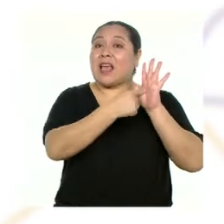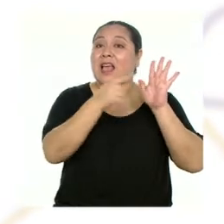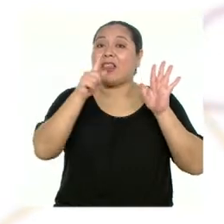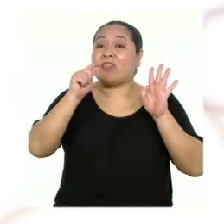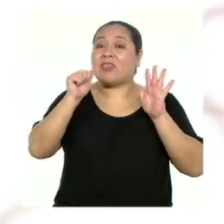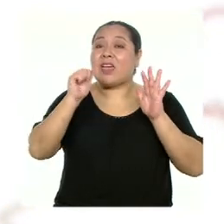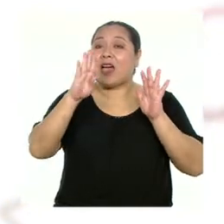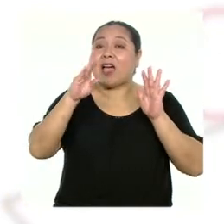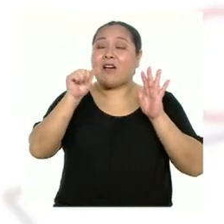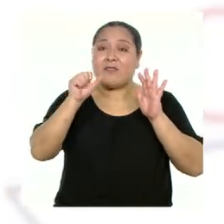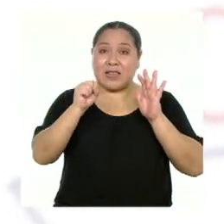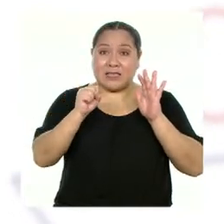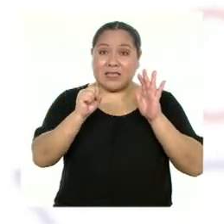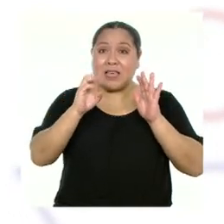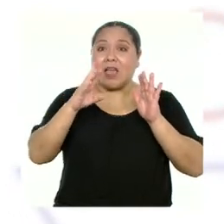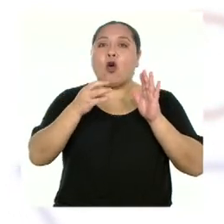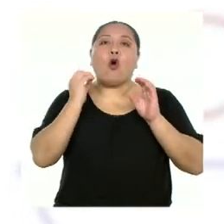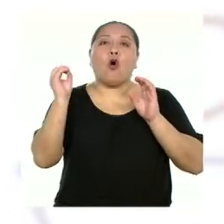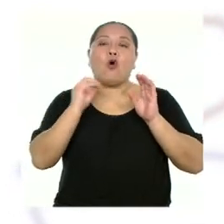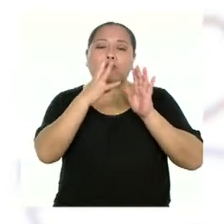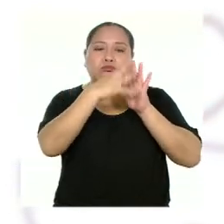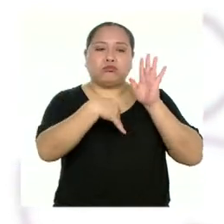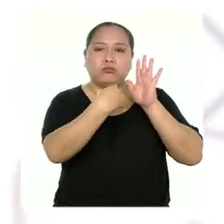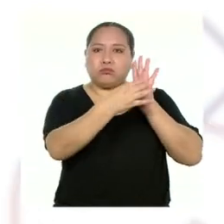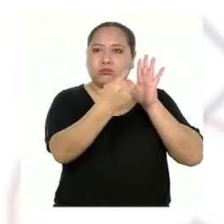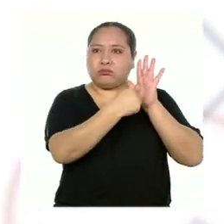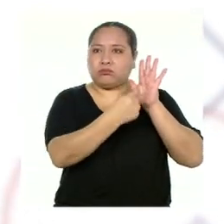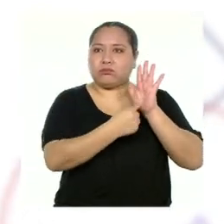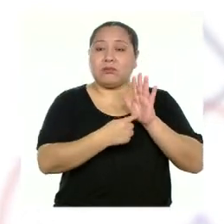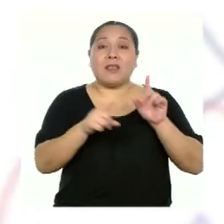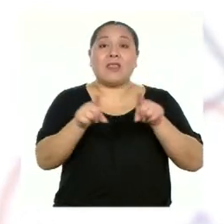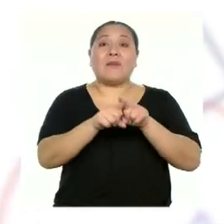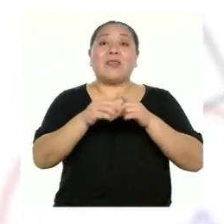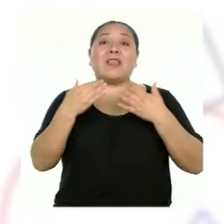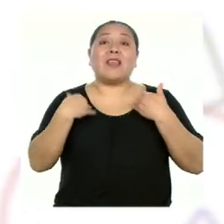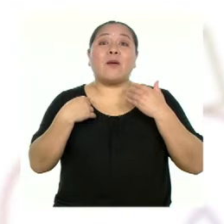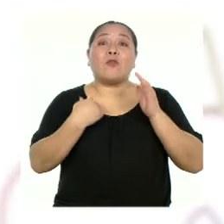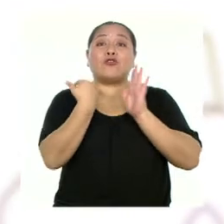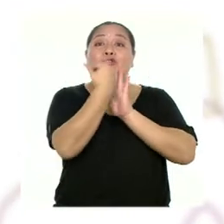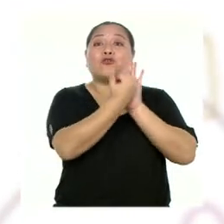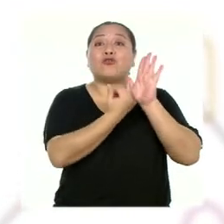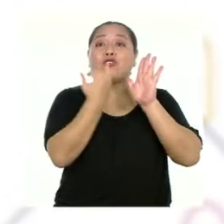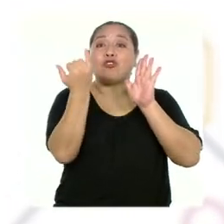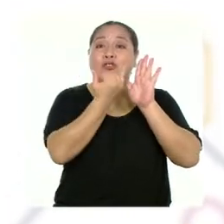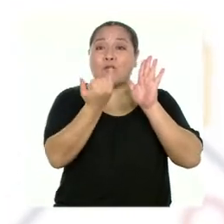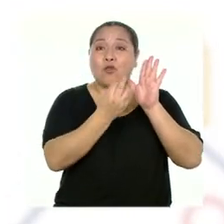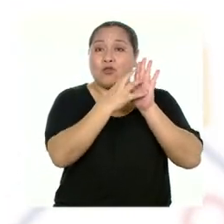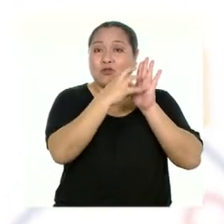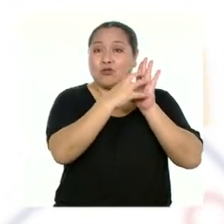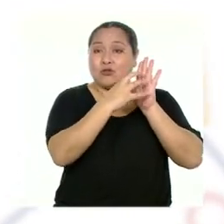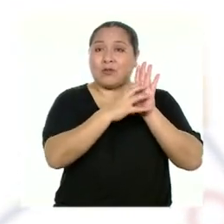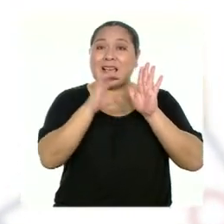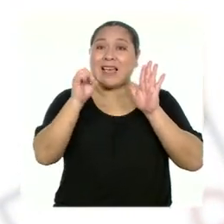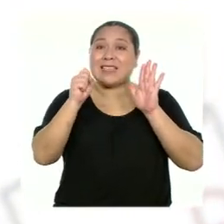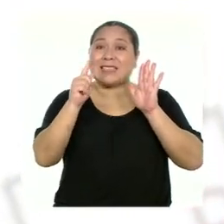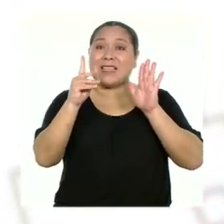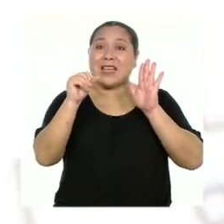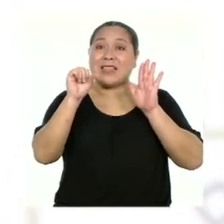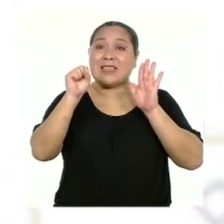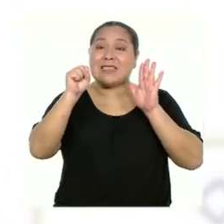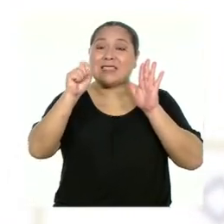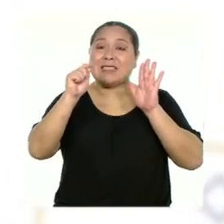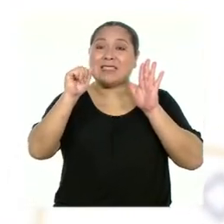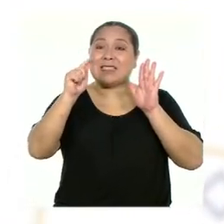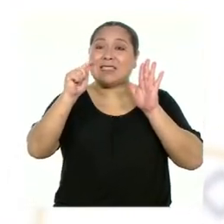algunos casos en tablas de doble entrada. También están los gráficos estadísticos. B. Recordamos cada medida resumen,